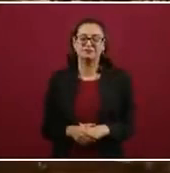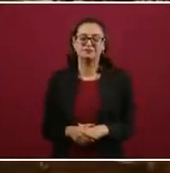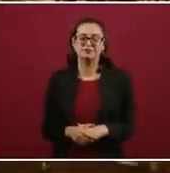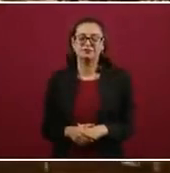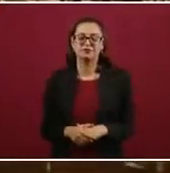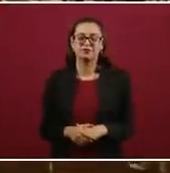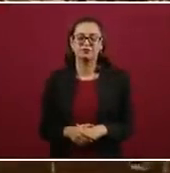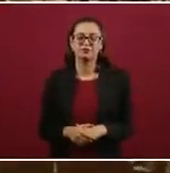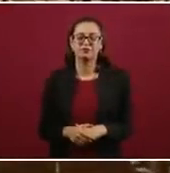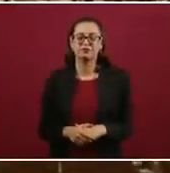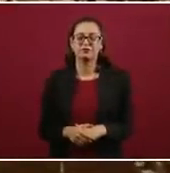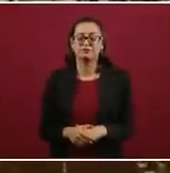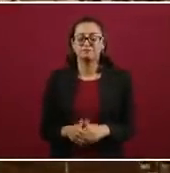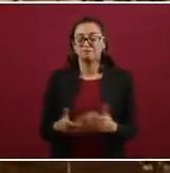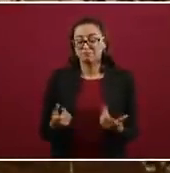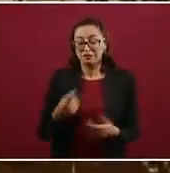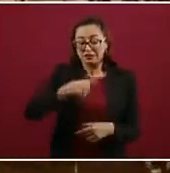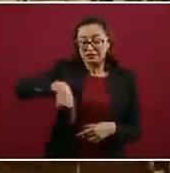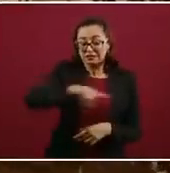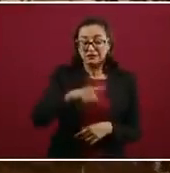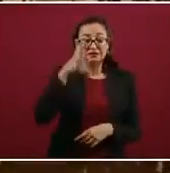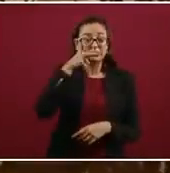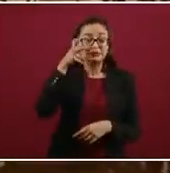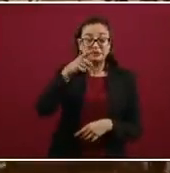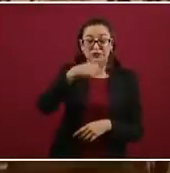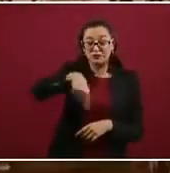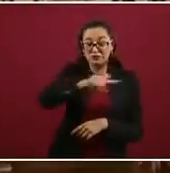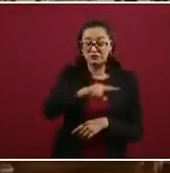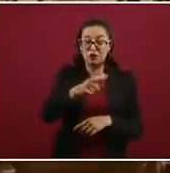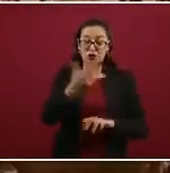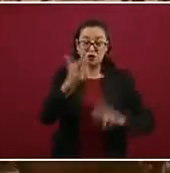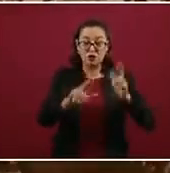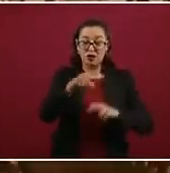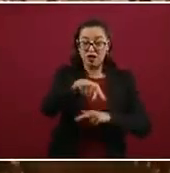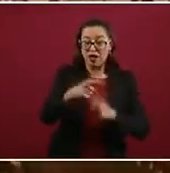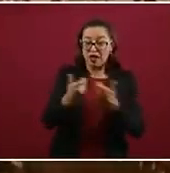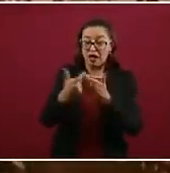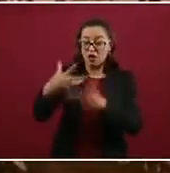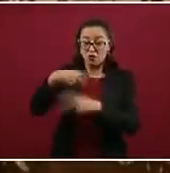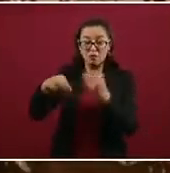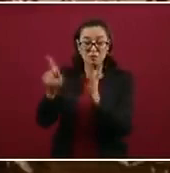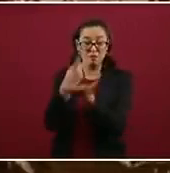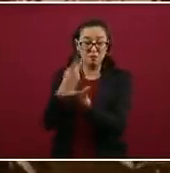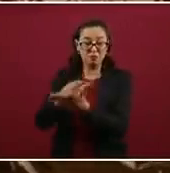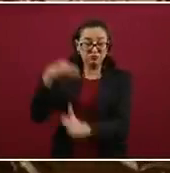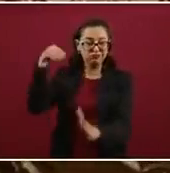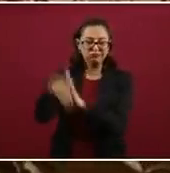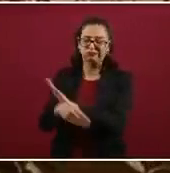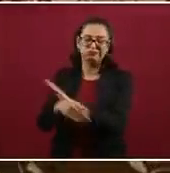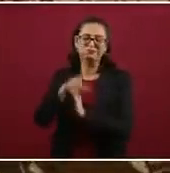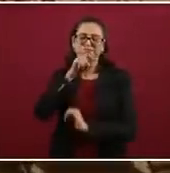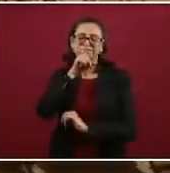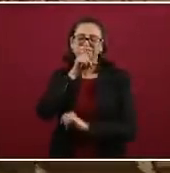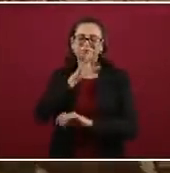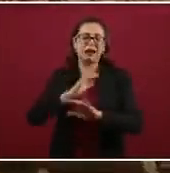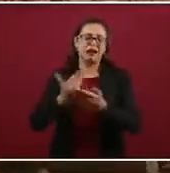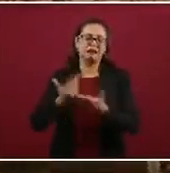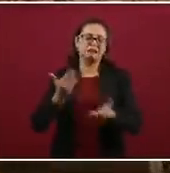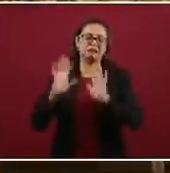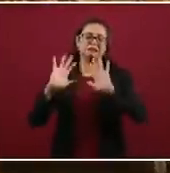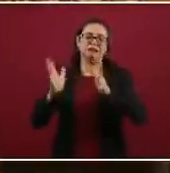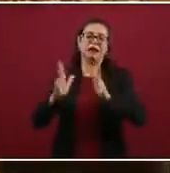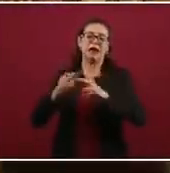no son los revolucionarios que acompañan a Hidalgo los que destruyen la economía de la plata, sino un proceso mundial que se llama Revolución